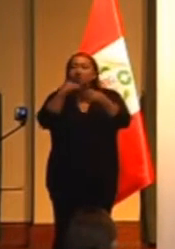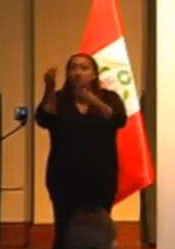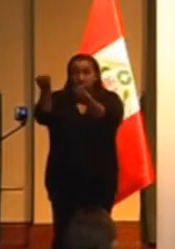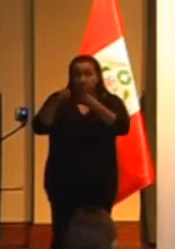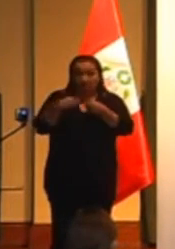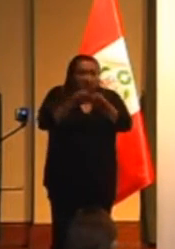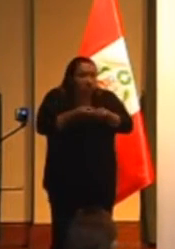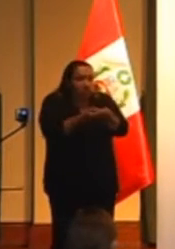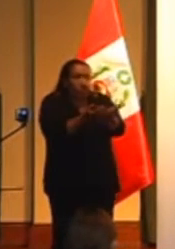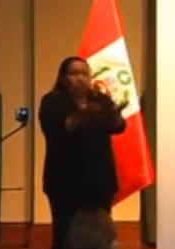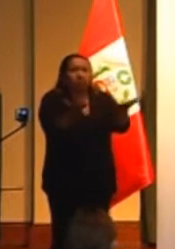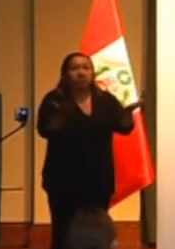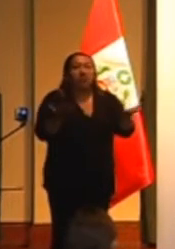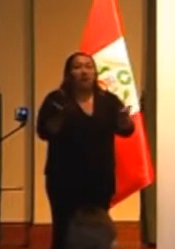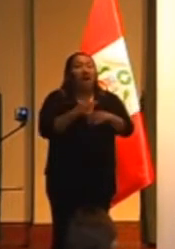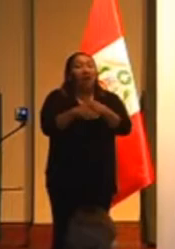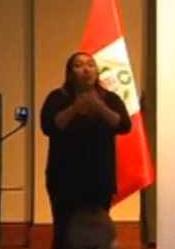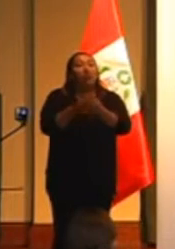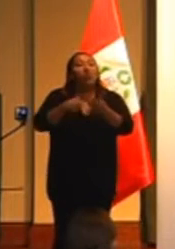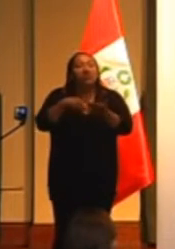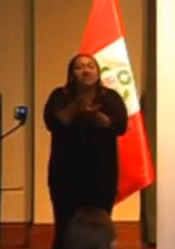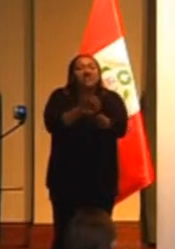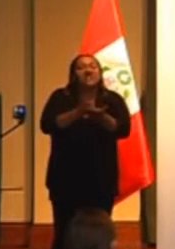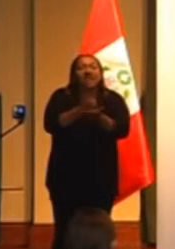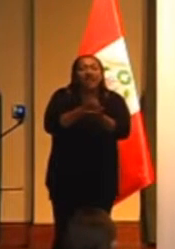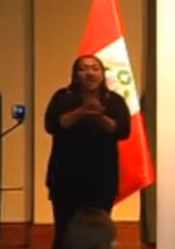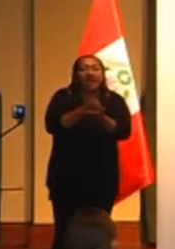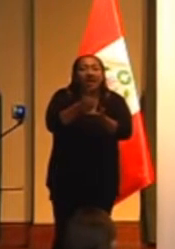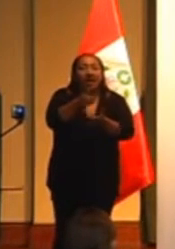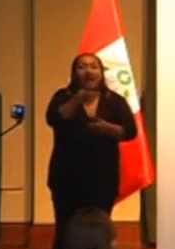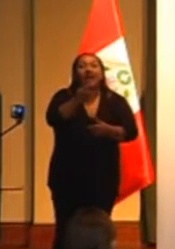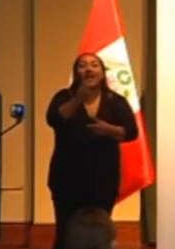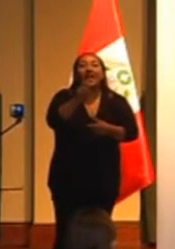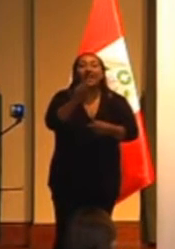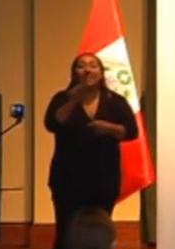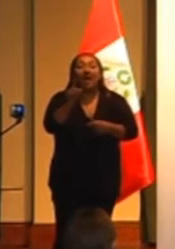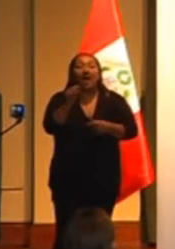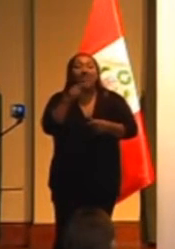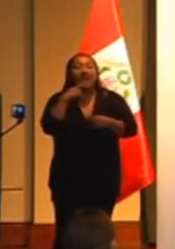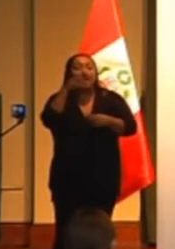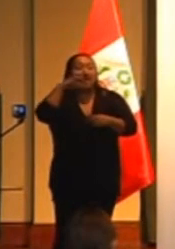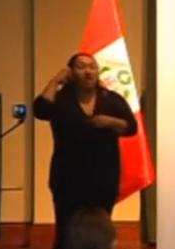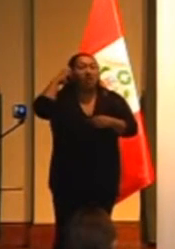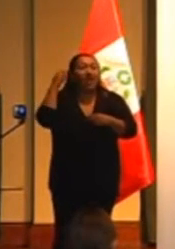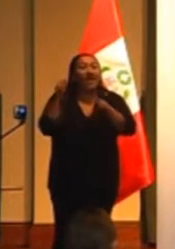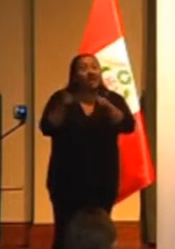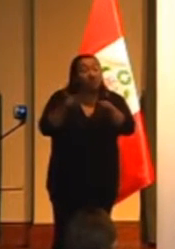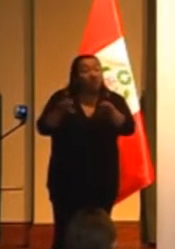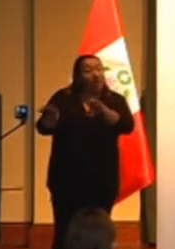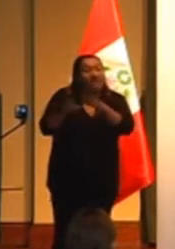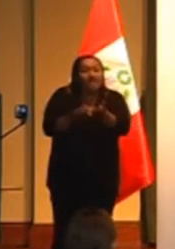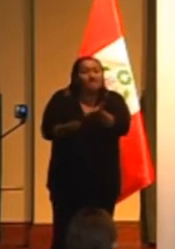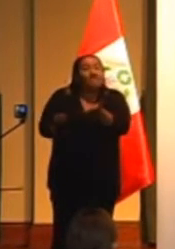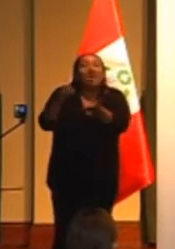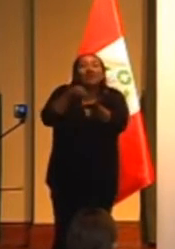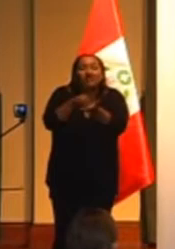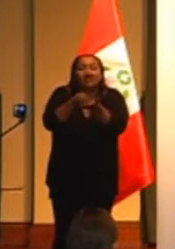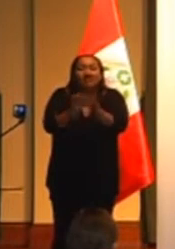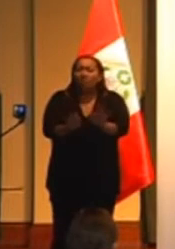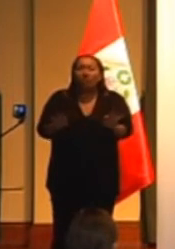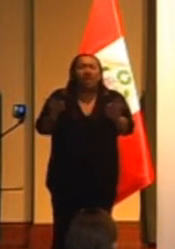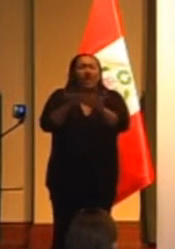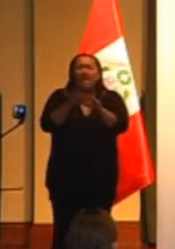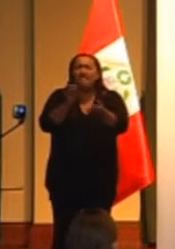servicio de nuestra central de alerta Miraflores. Pero esto todavía va a ser mucho más importante,